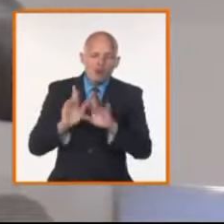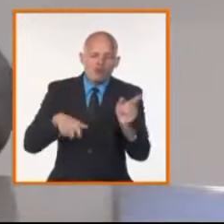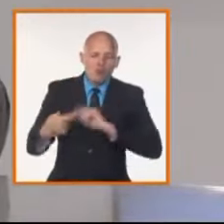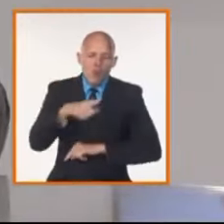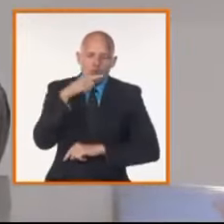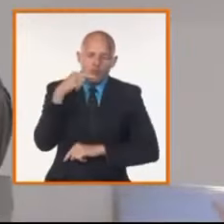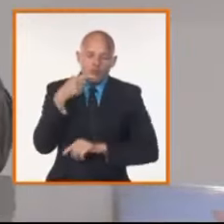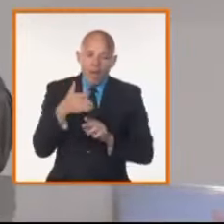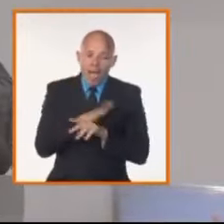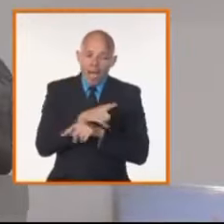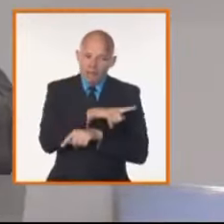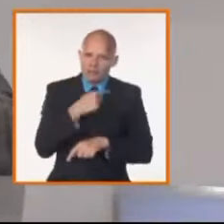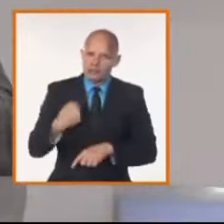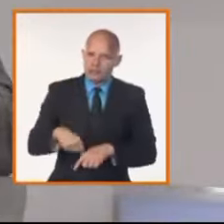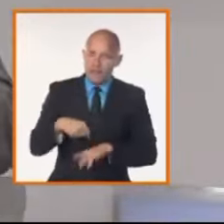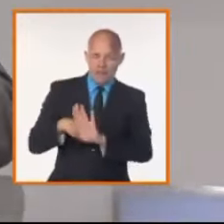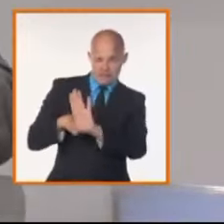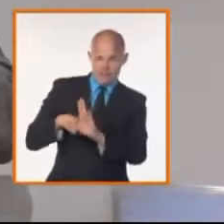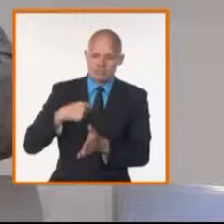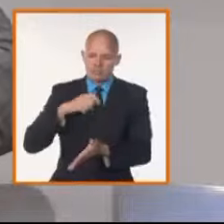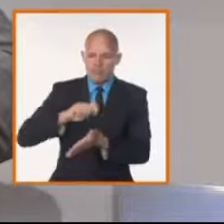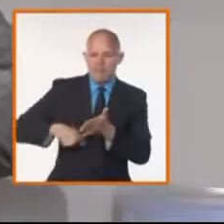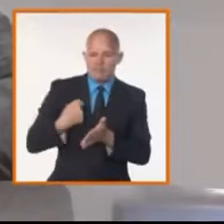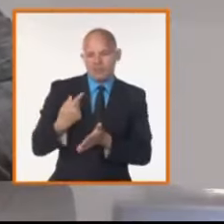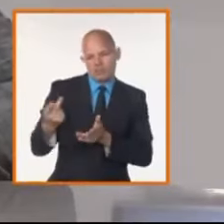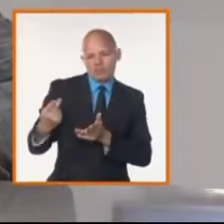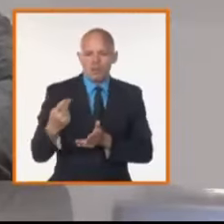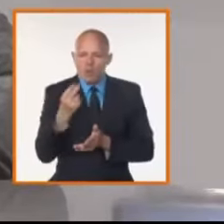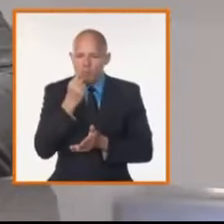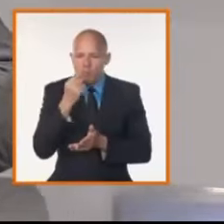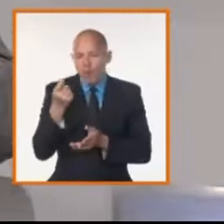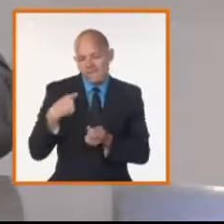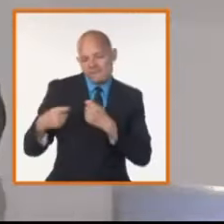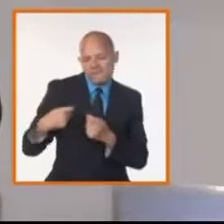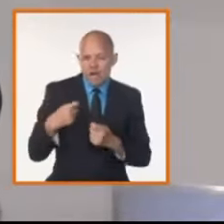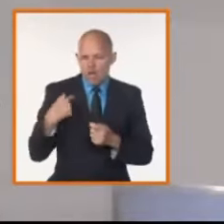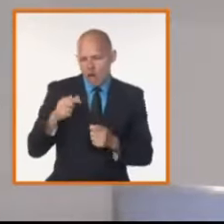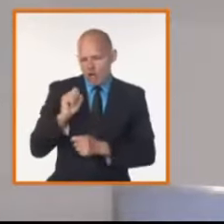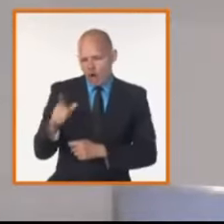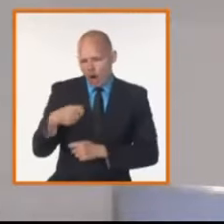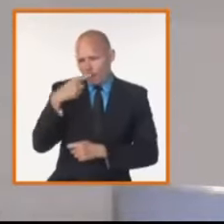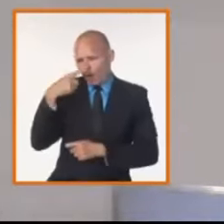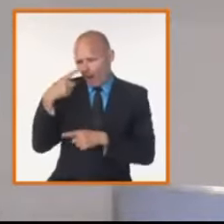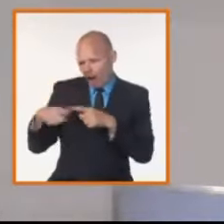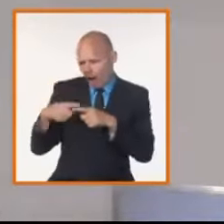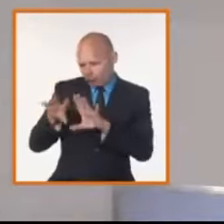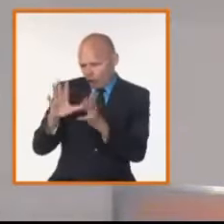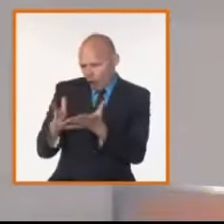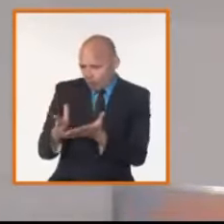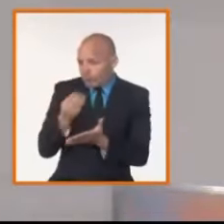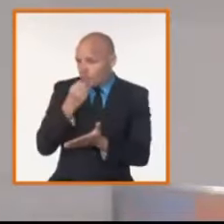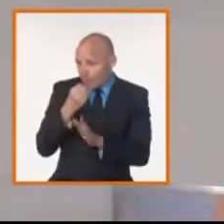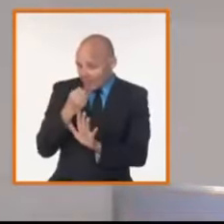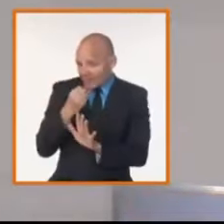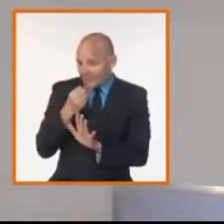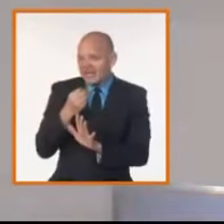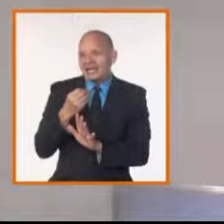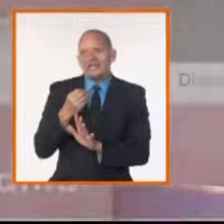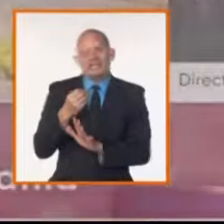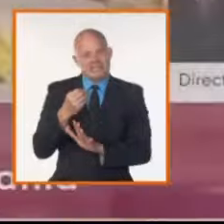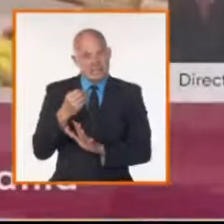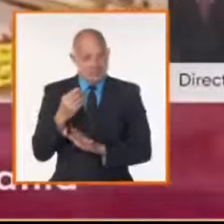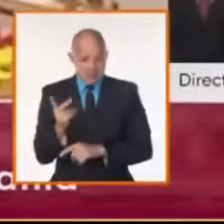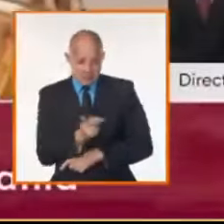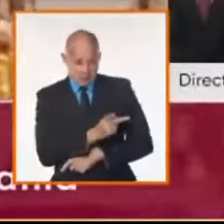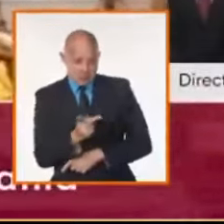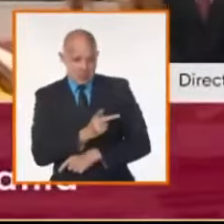decir ellos han ellos entienden de que esa Unión Más allá de de de de que puede ser el motor de cambiar